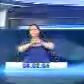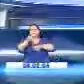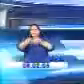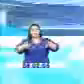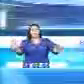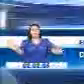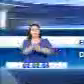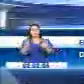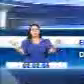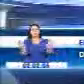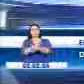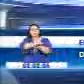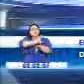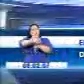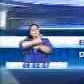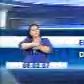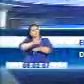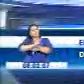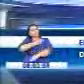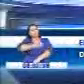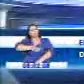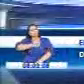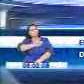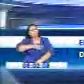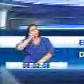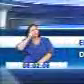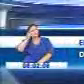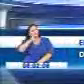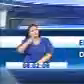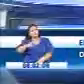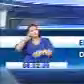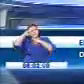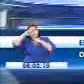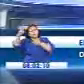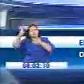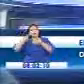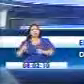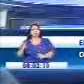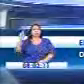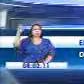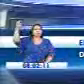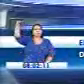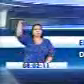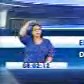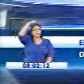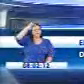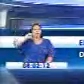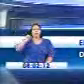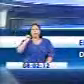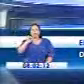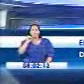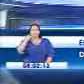peatón en primer lugar también para los conductores para que se respeten las señales de tránsito y evitar accidentes lo digo masiva porque